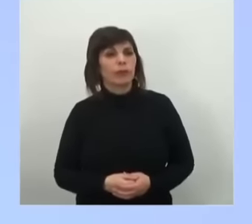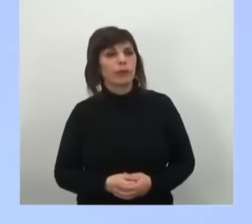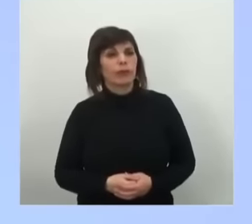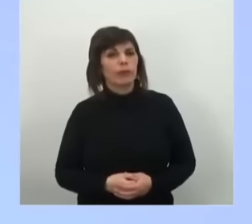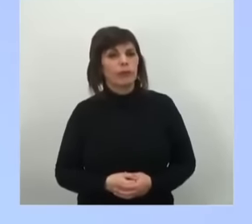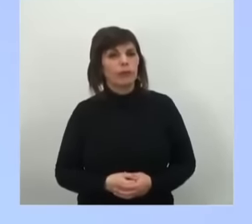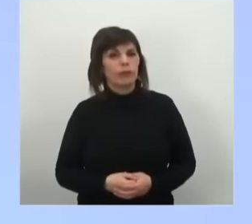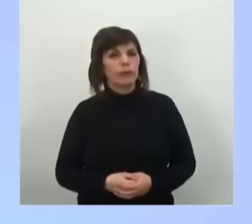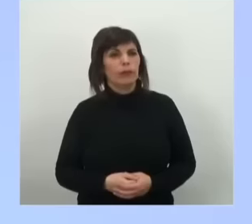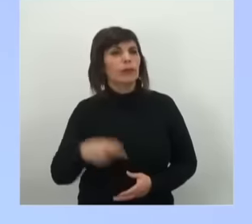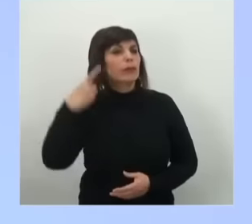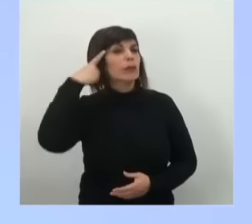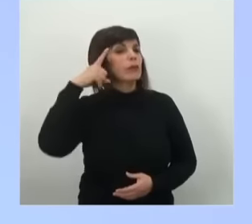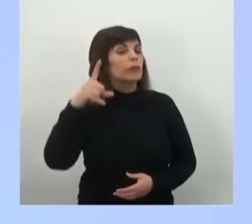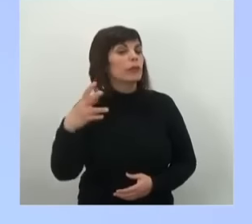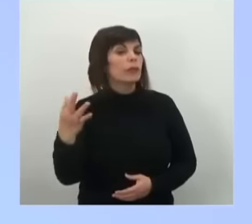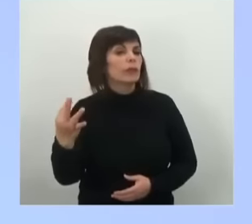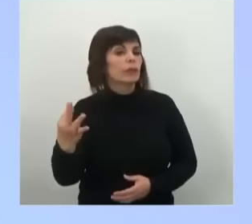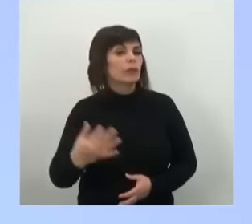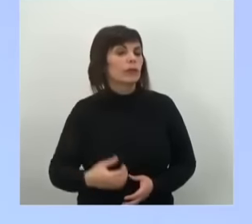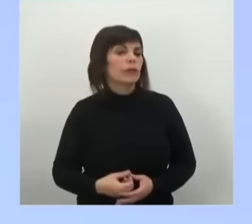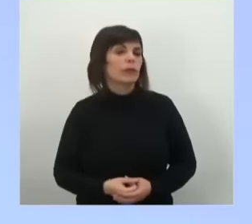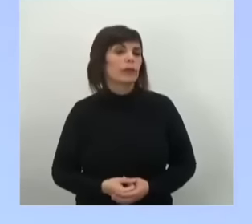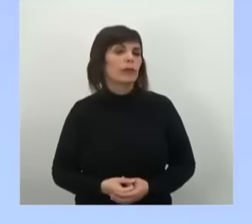Pero saben que